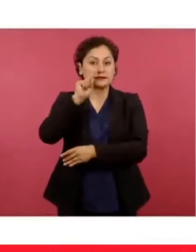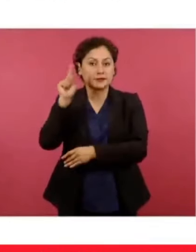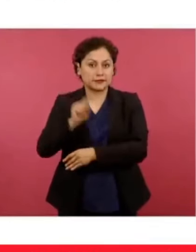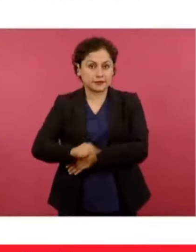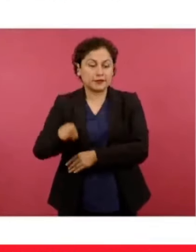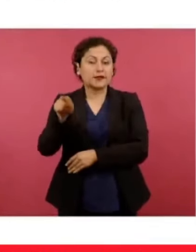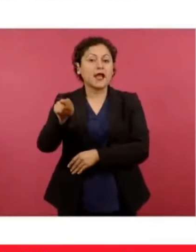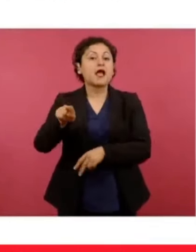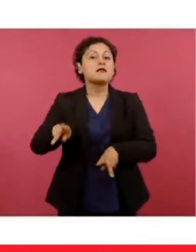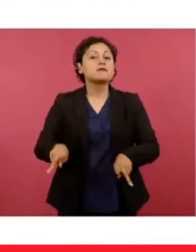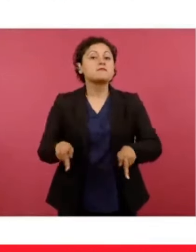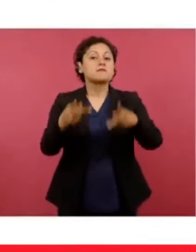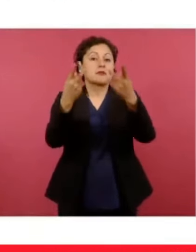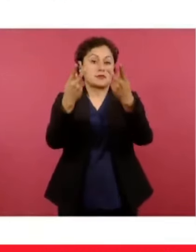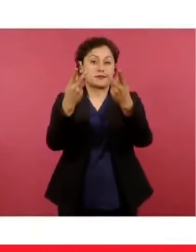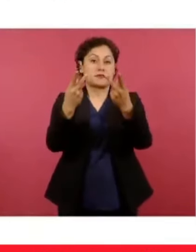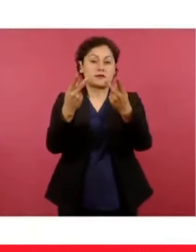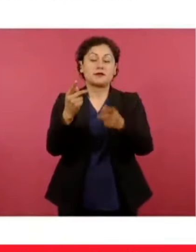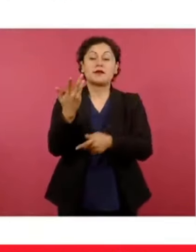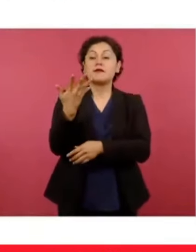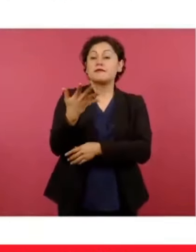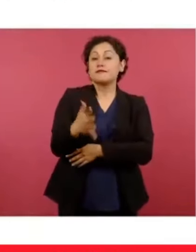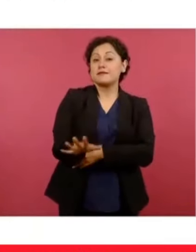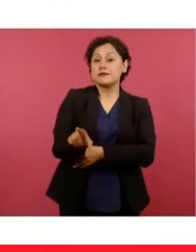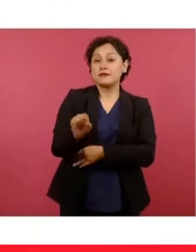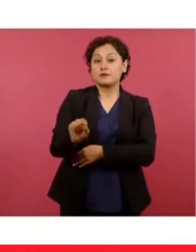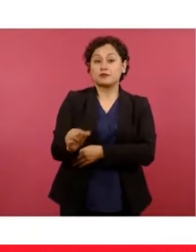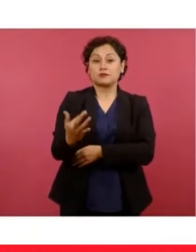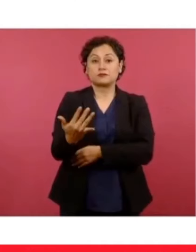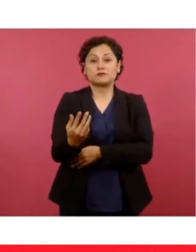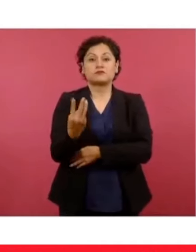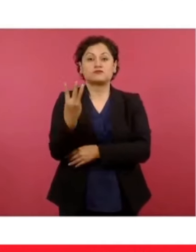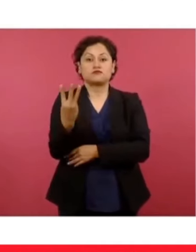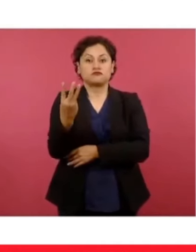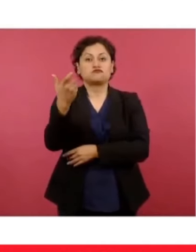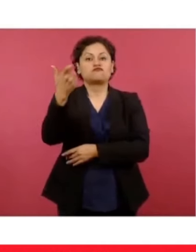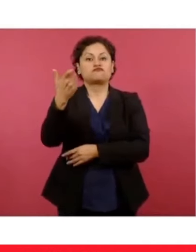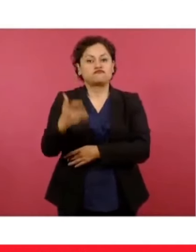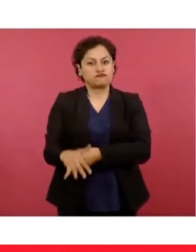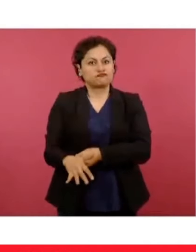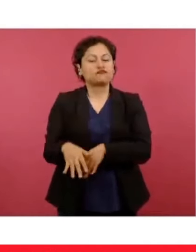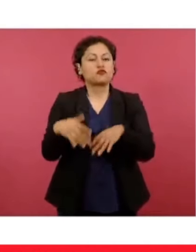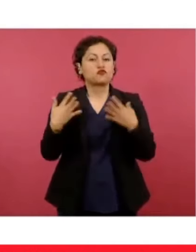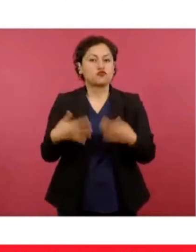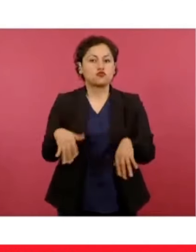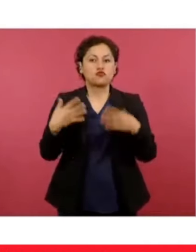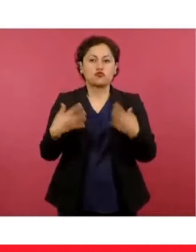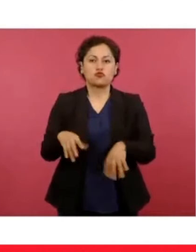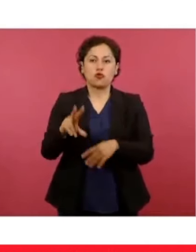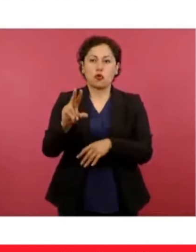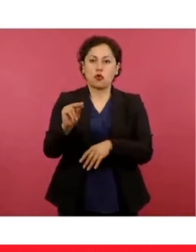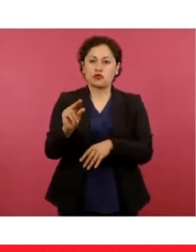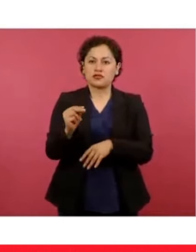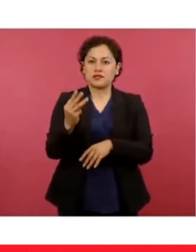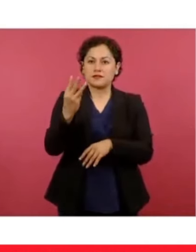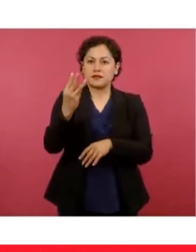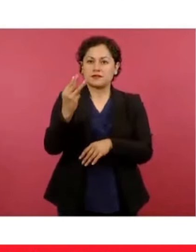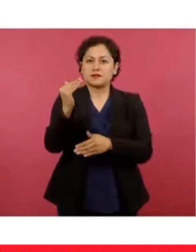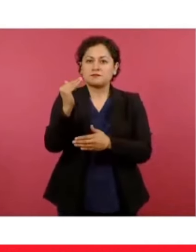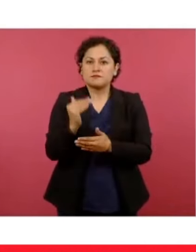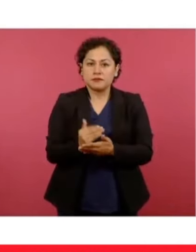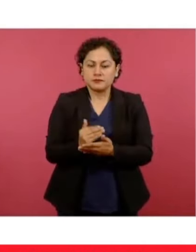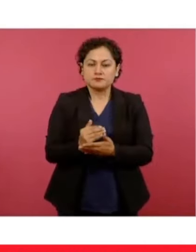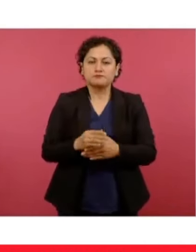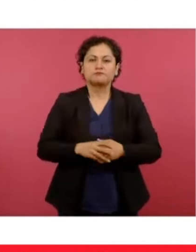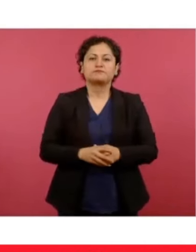ofreció el litro en 10 pes con 53av 83 centavos de su precio máximo en esa región